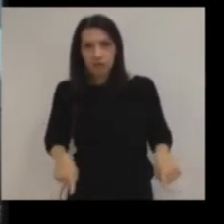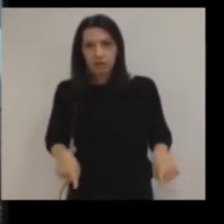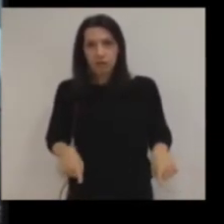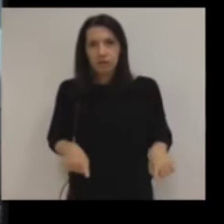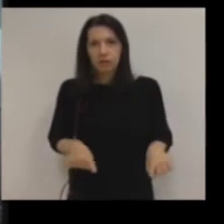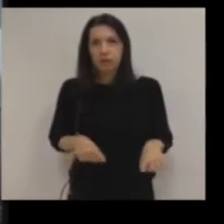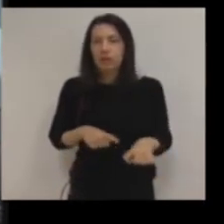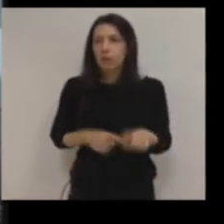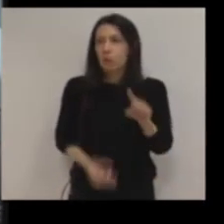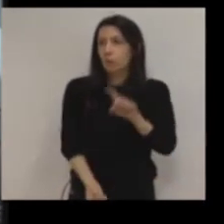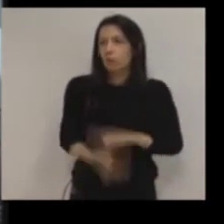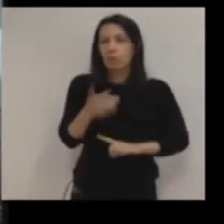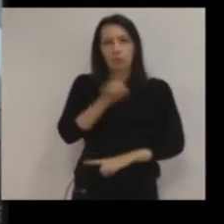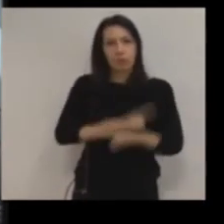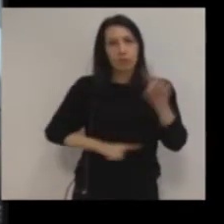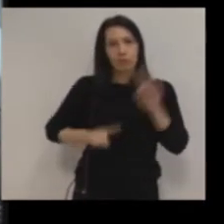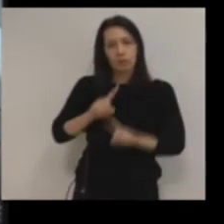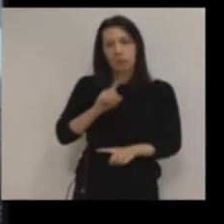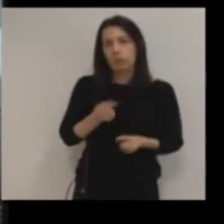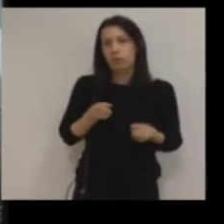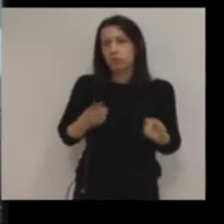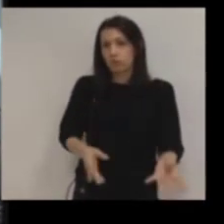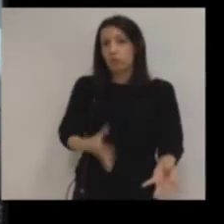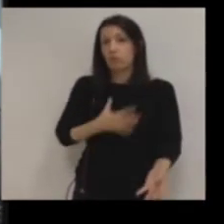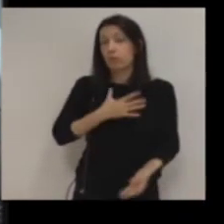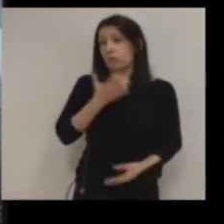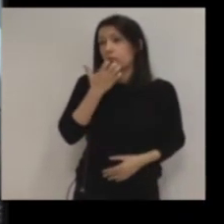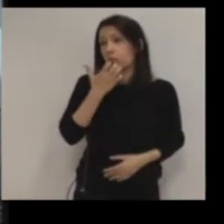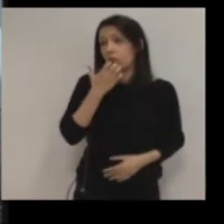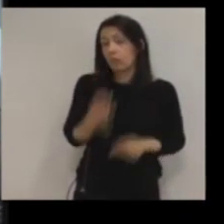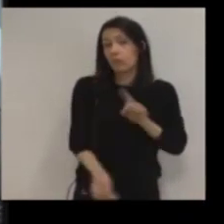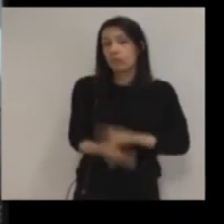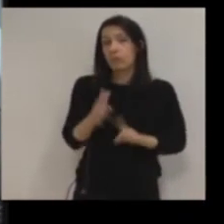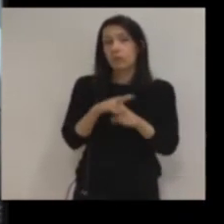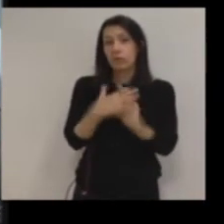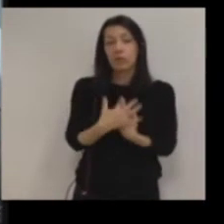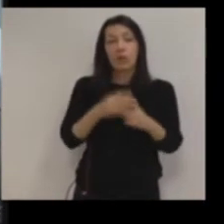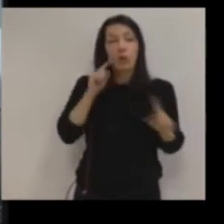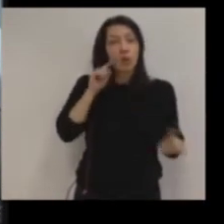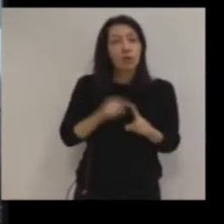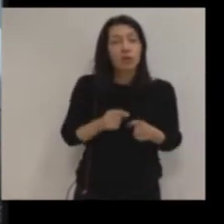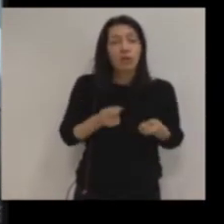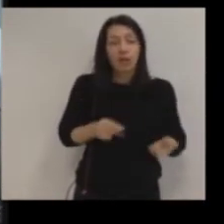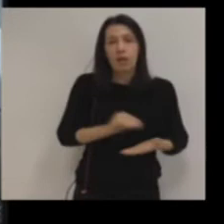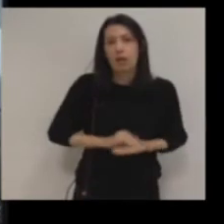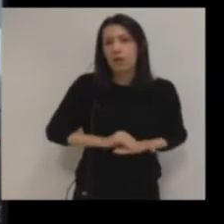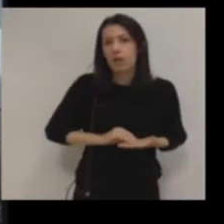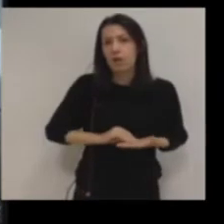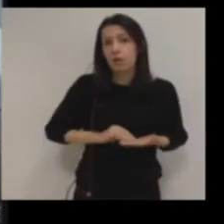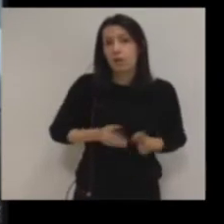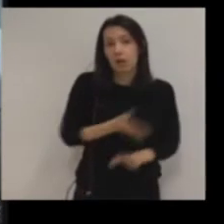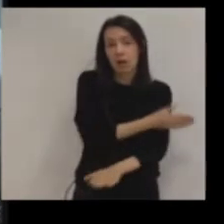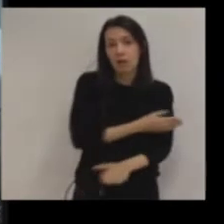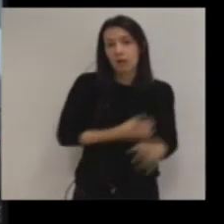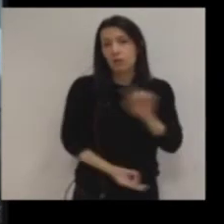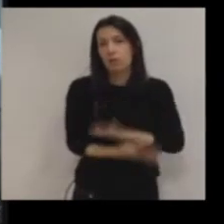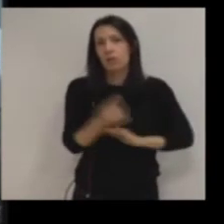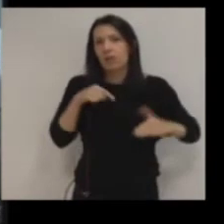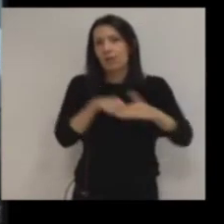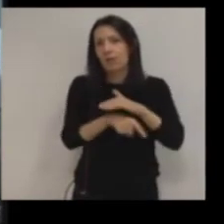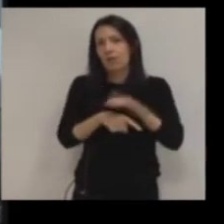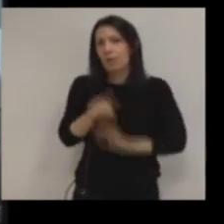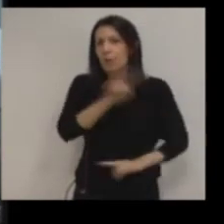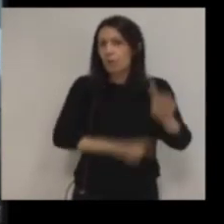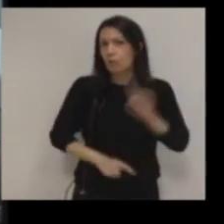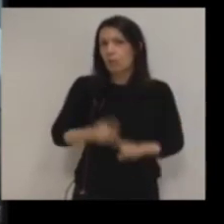con múltiples problemas, que es lo que tú decías antes, que te puedes encontrar con situaciones que para resolver un lío administrativo como consecuencia